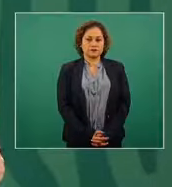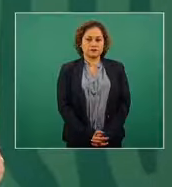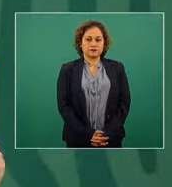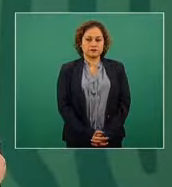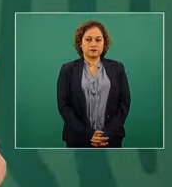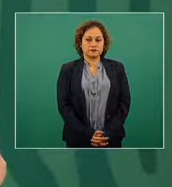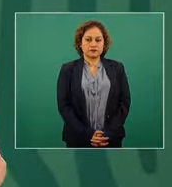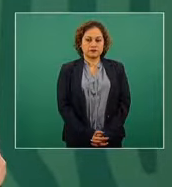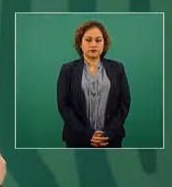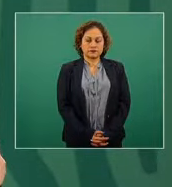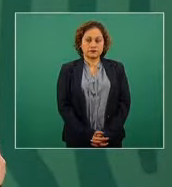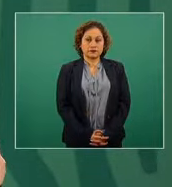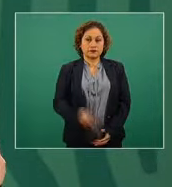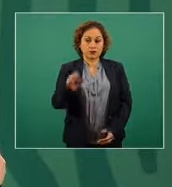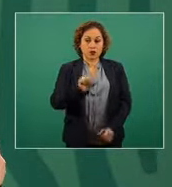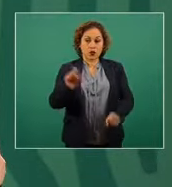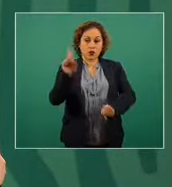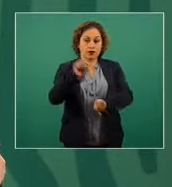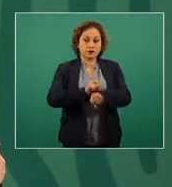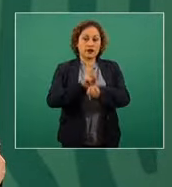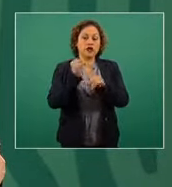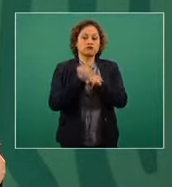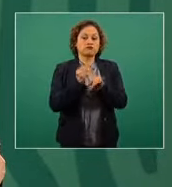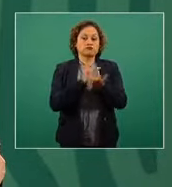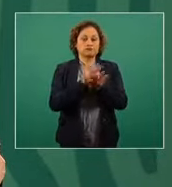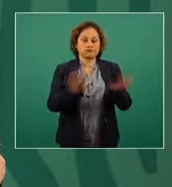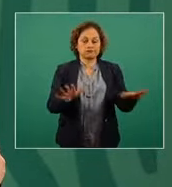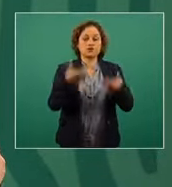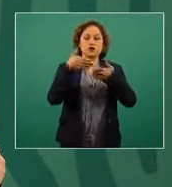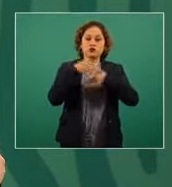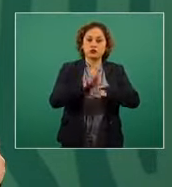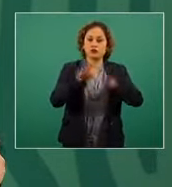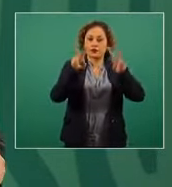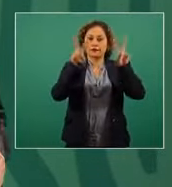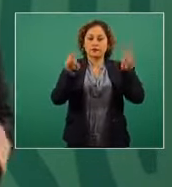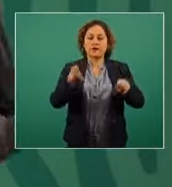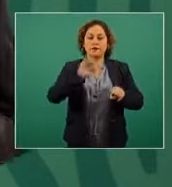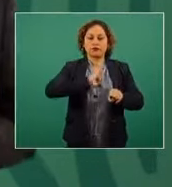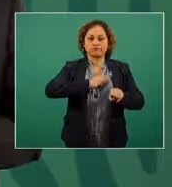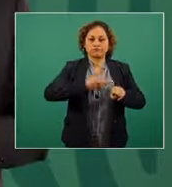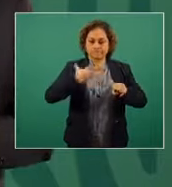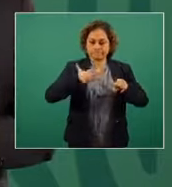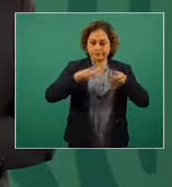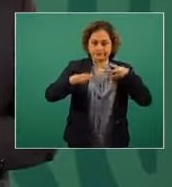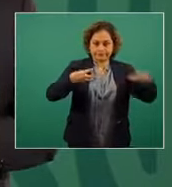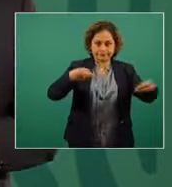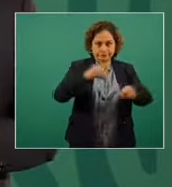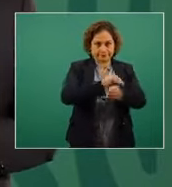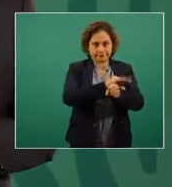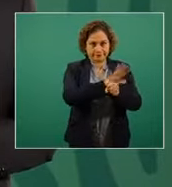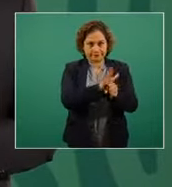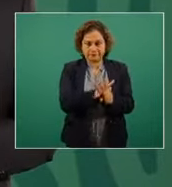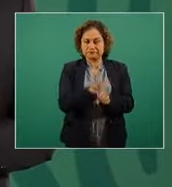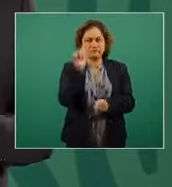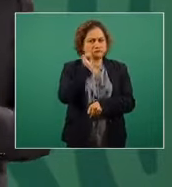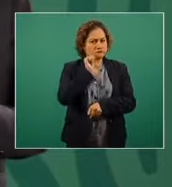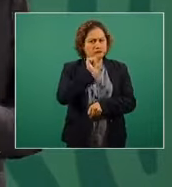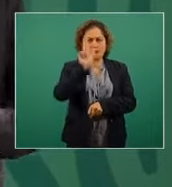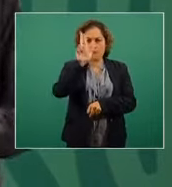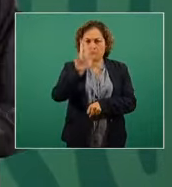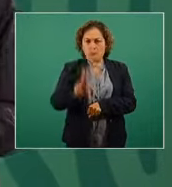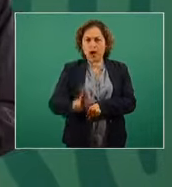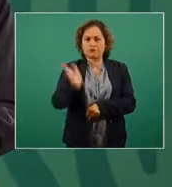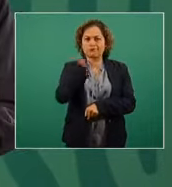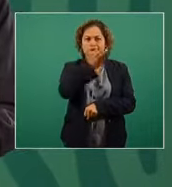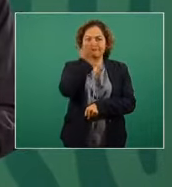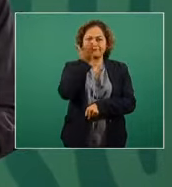la pandemia, como lo hacemos los martes, en lo que hemos denominado